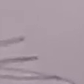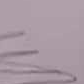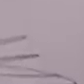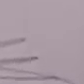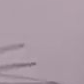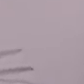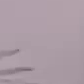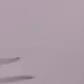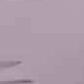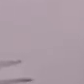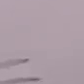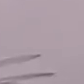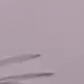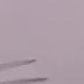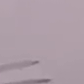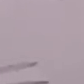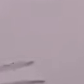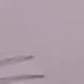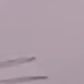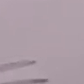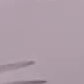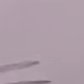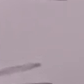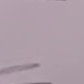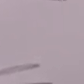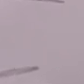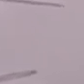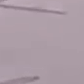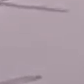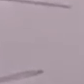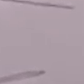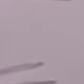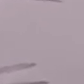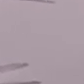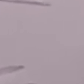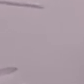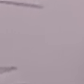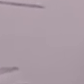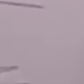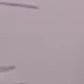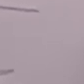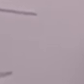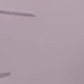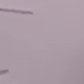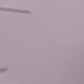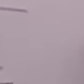de su jefe el jefe de la Plataforma Unida de Venezuela la PUVE